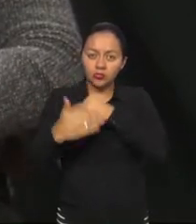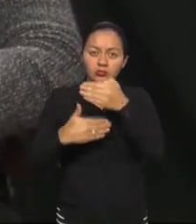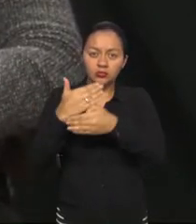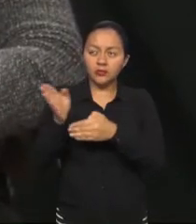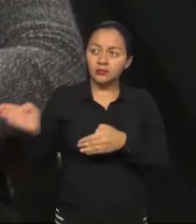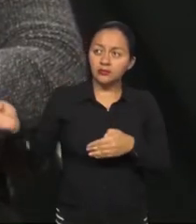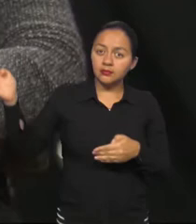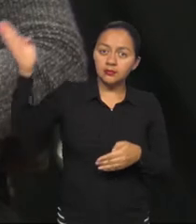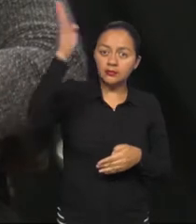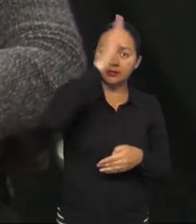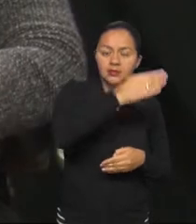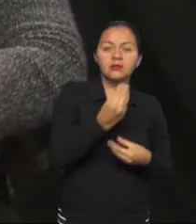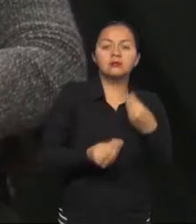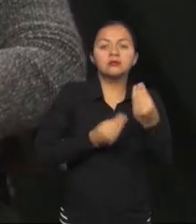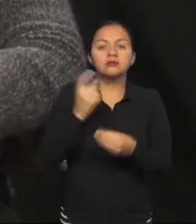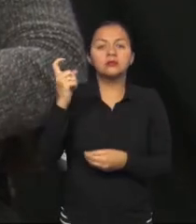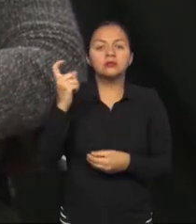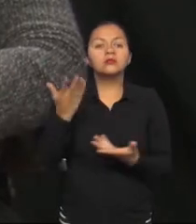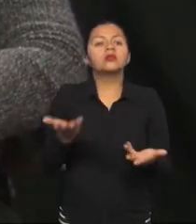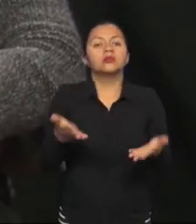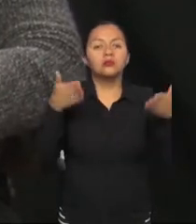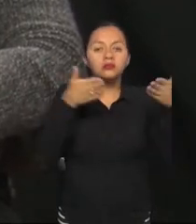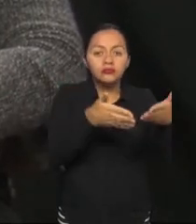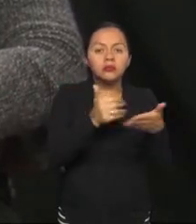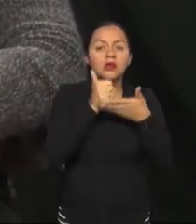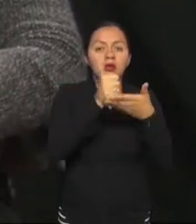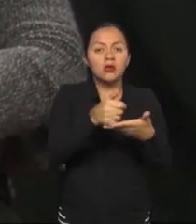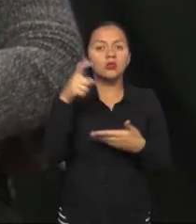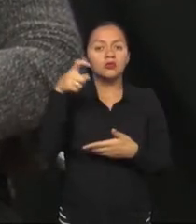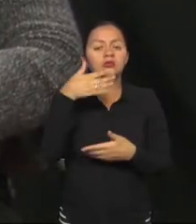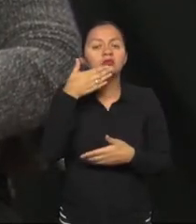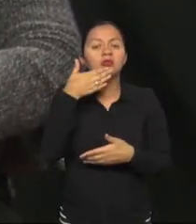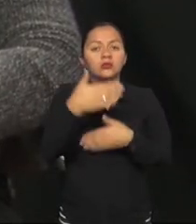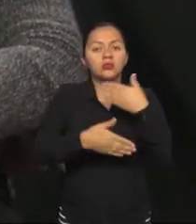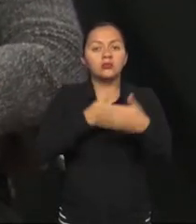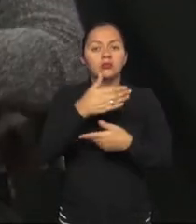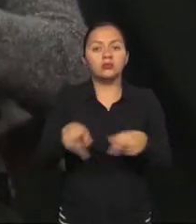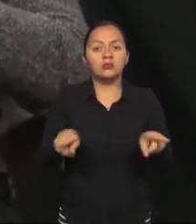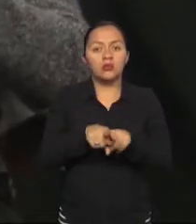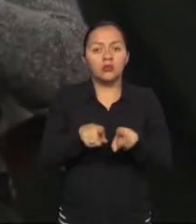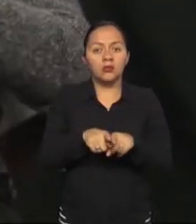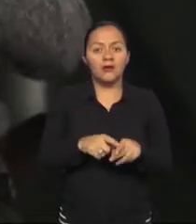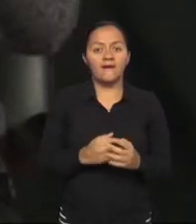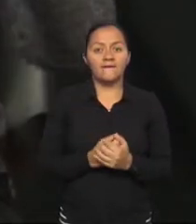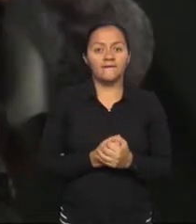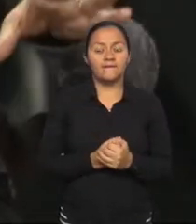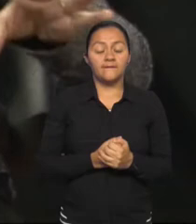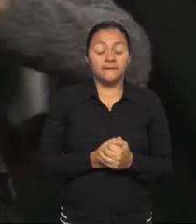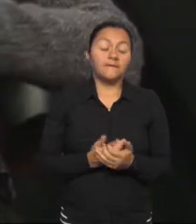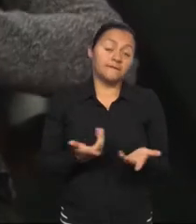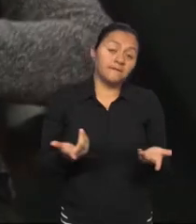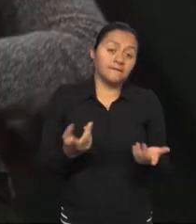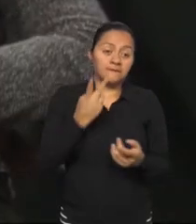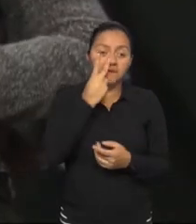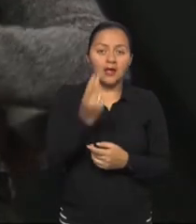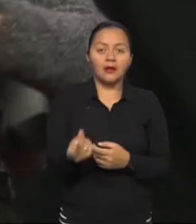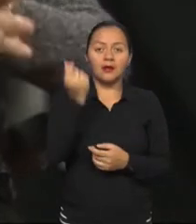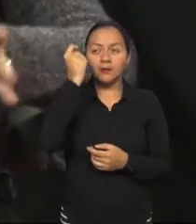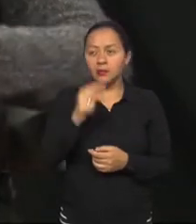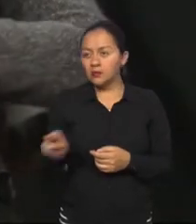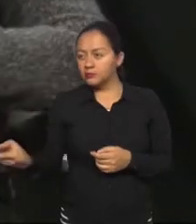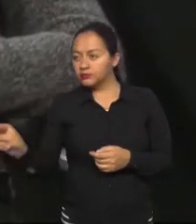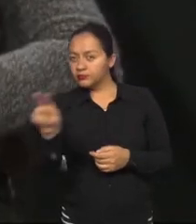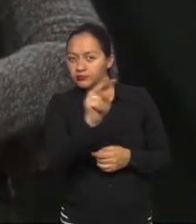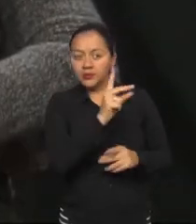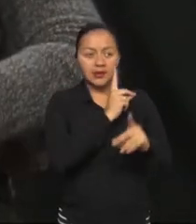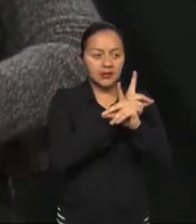cada localidad qué es lo que sucede, cuál es la necesidad, digamos, en una mirada rápida por tipo